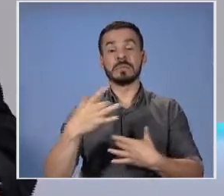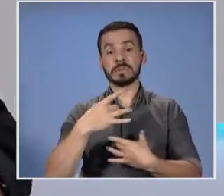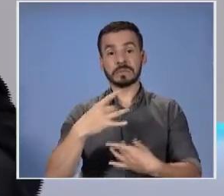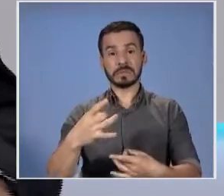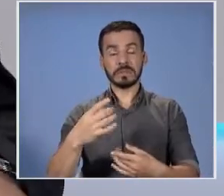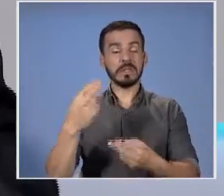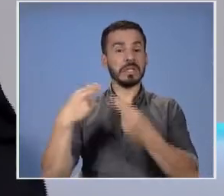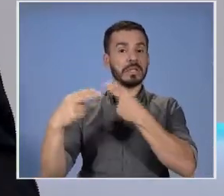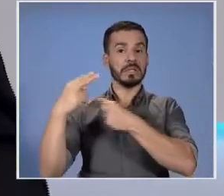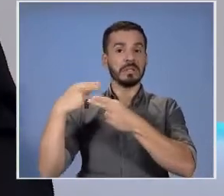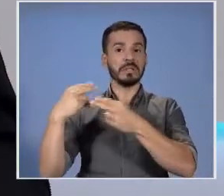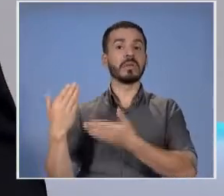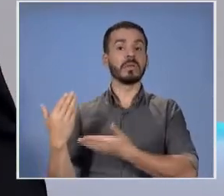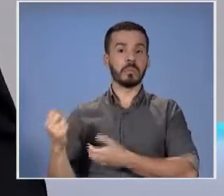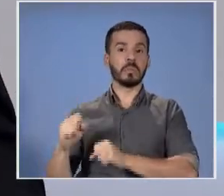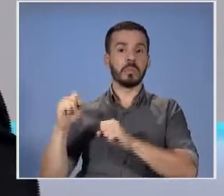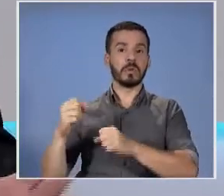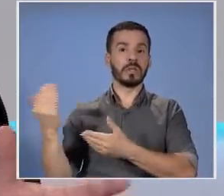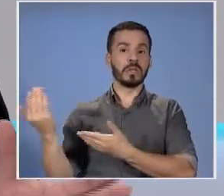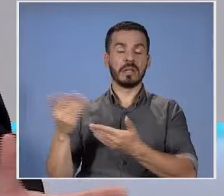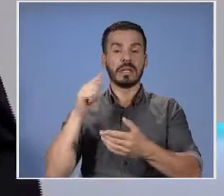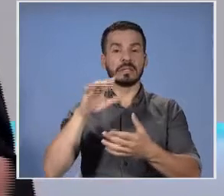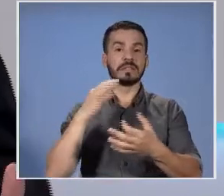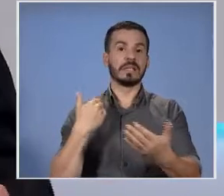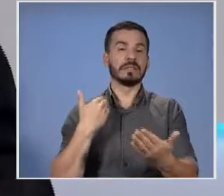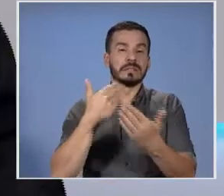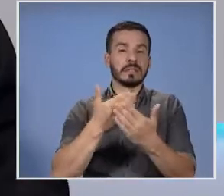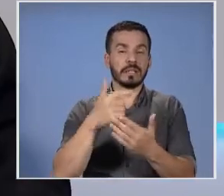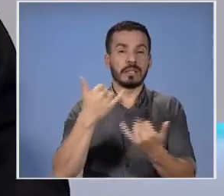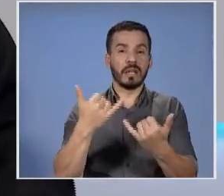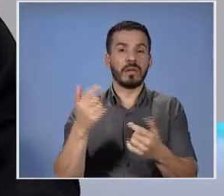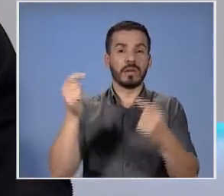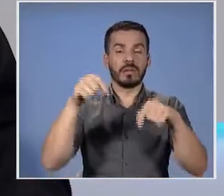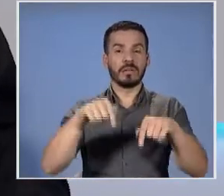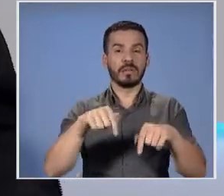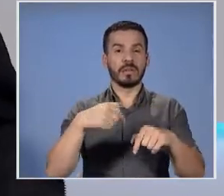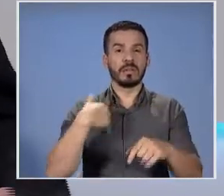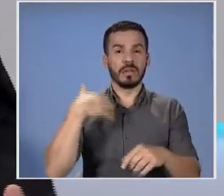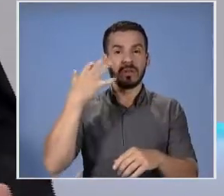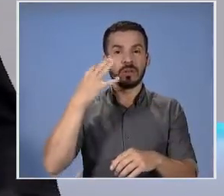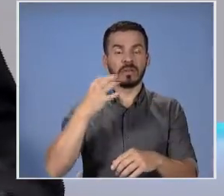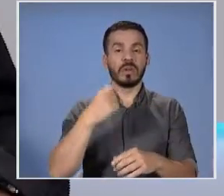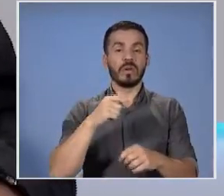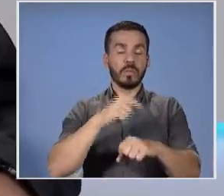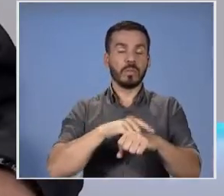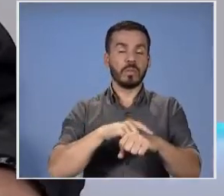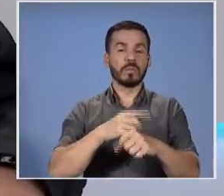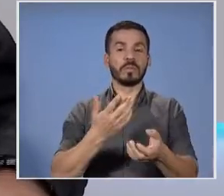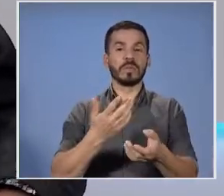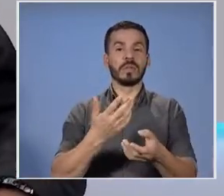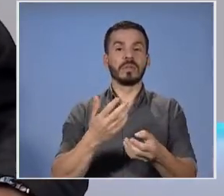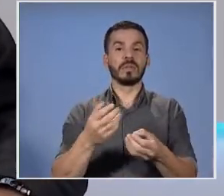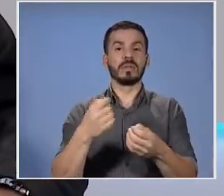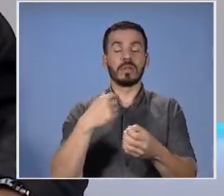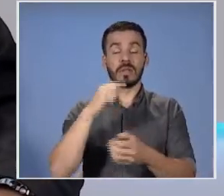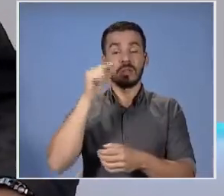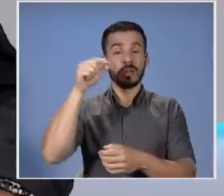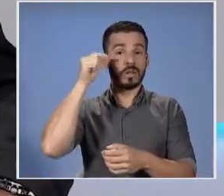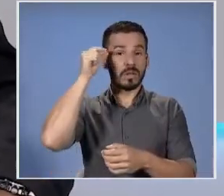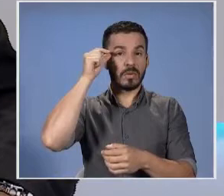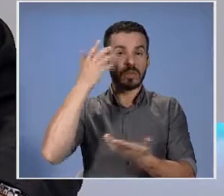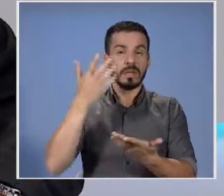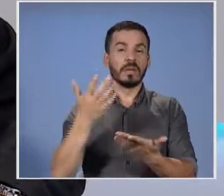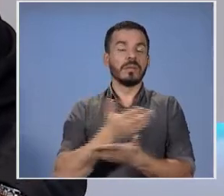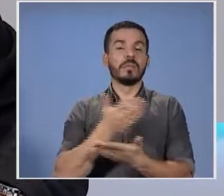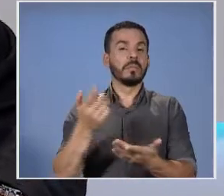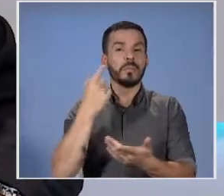interesantes, históricos, que nos podrían buscar esa cercanía, pero bueno, ahora viene, creo yo, una etapa también del gobierno en